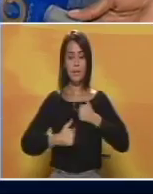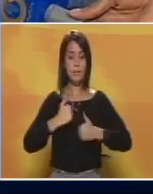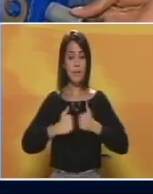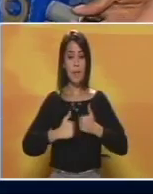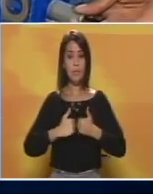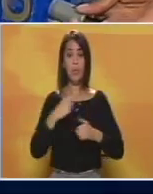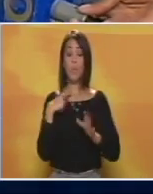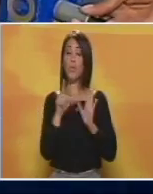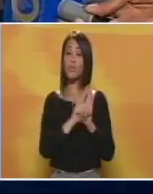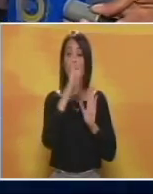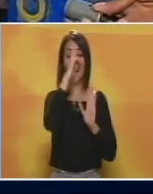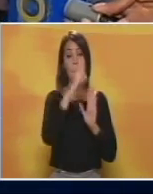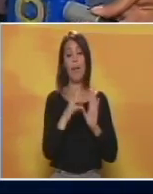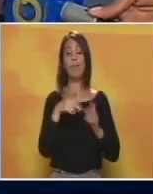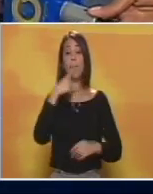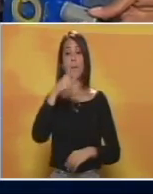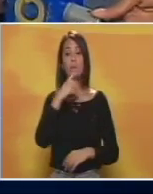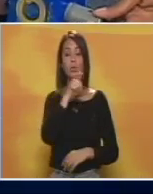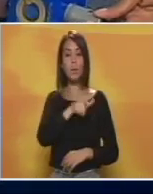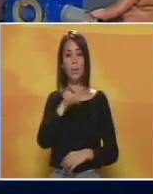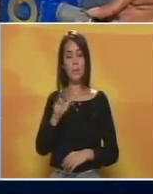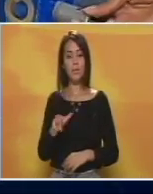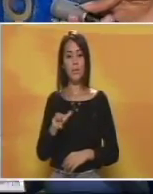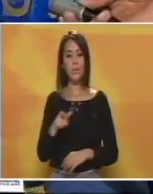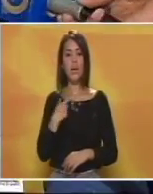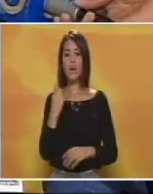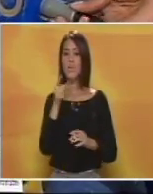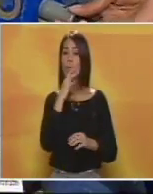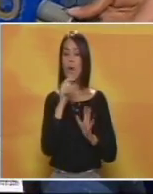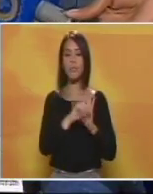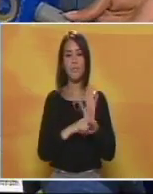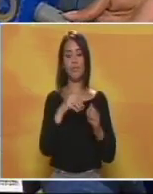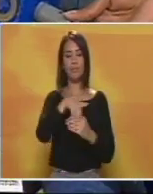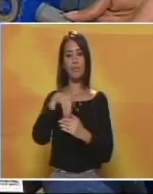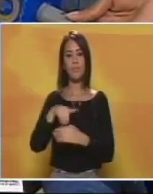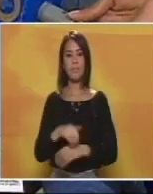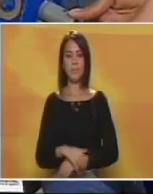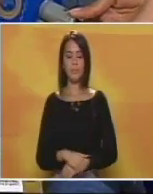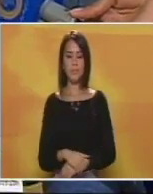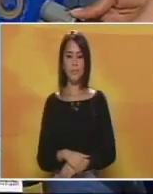están violando los derechos políticos de los ciudadanos al no tener garantías electorales.